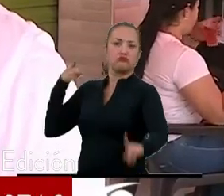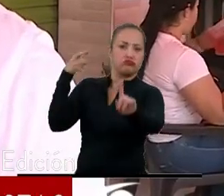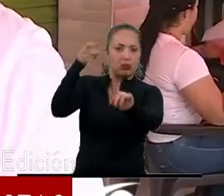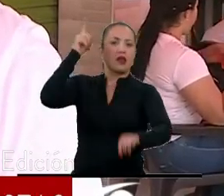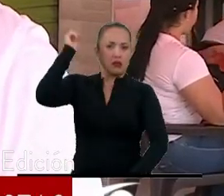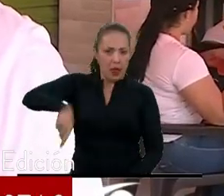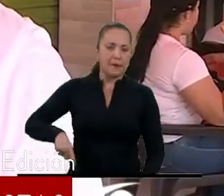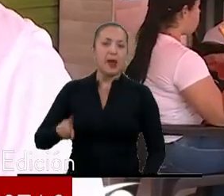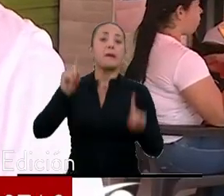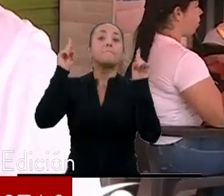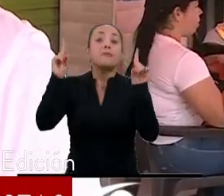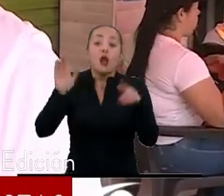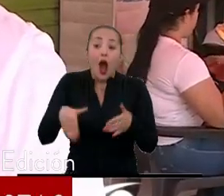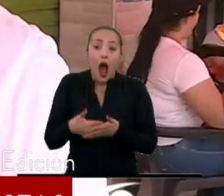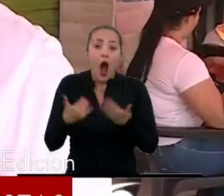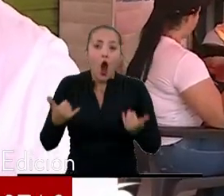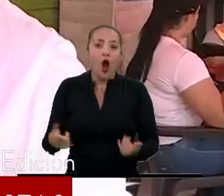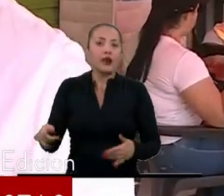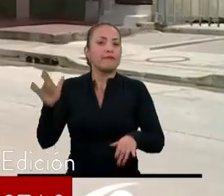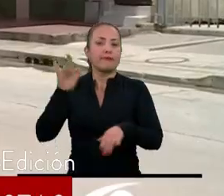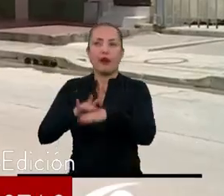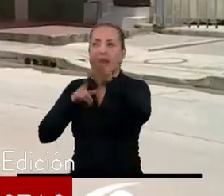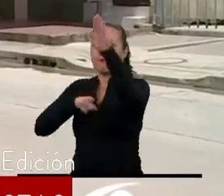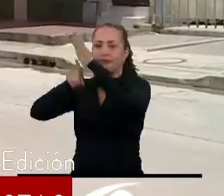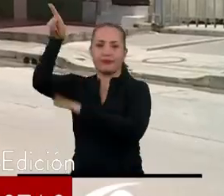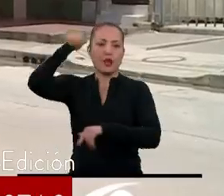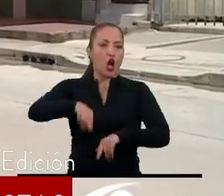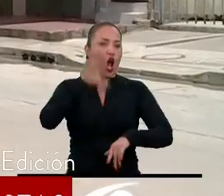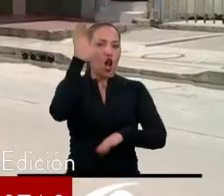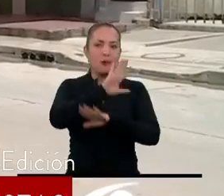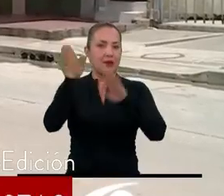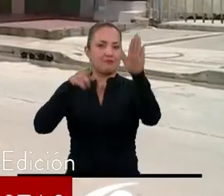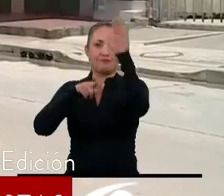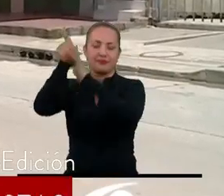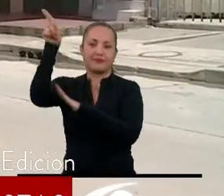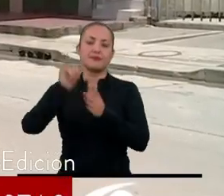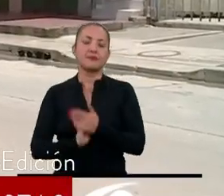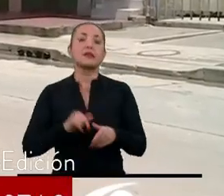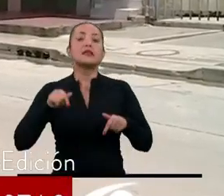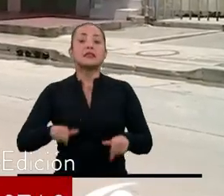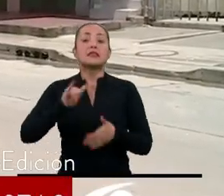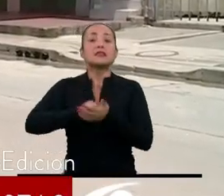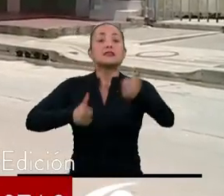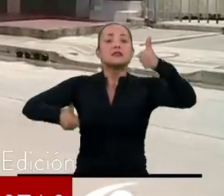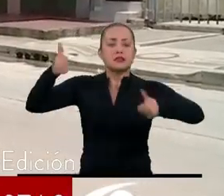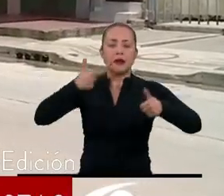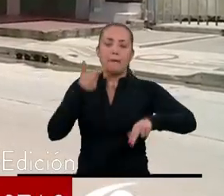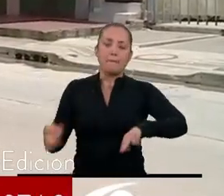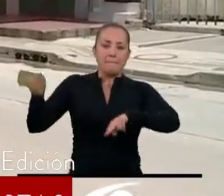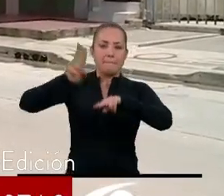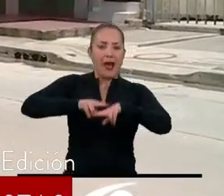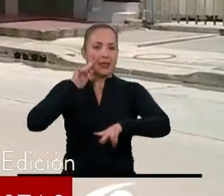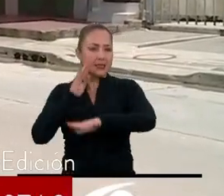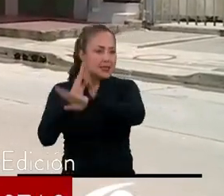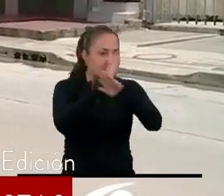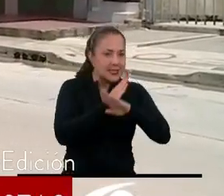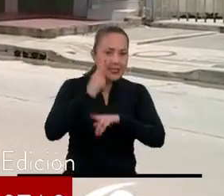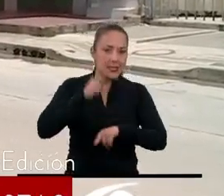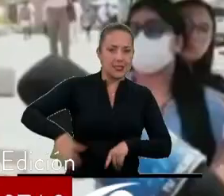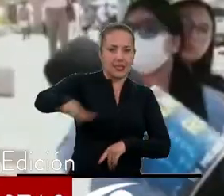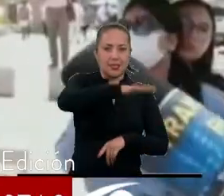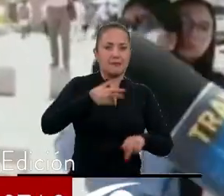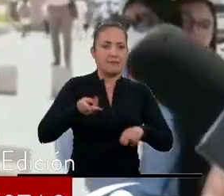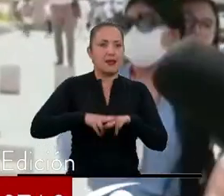este momento, hasta donde tengo entendido, le tocó salir del país. Las autoridades se comprometieron a reforzar la seguridad. Todos en el municipio